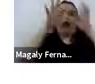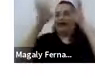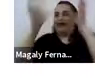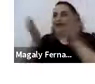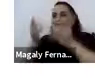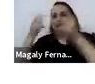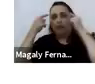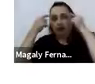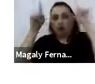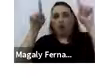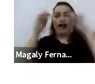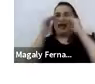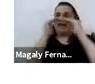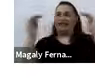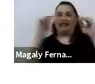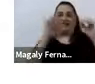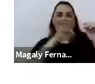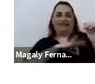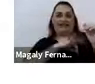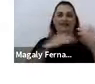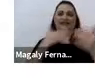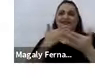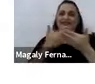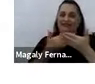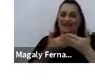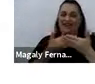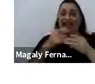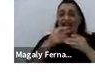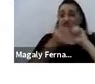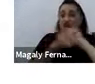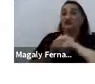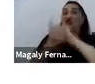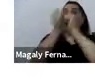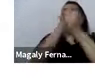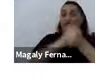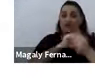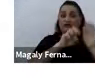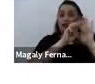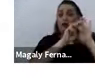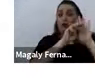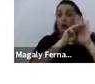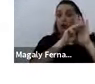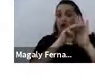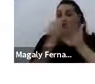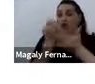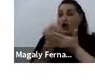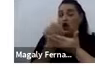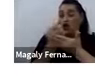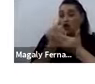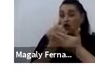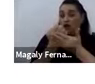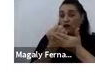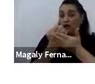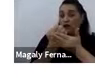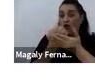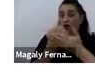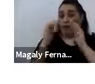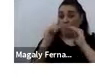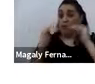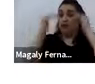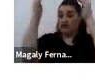alcanzar esos niveles de bienestar. Luego se convierte esos modelos económicos por encima de la media